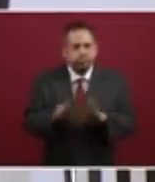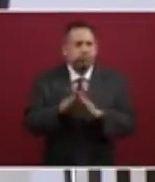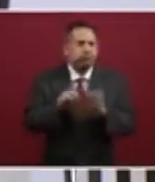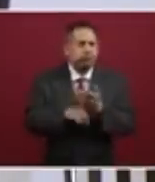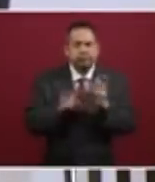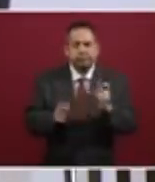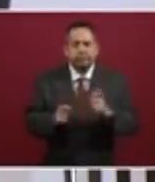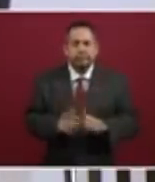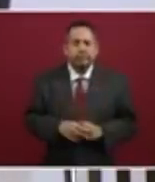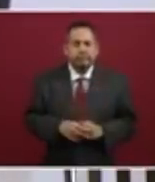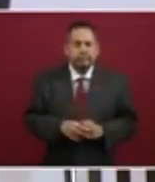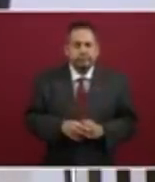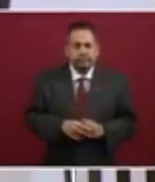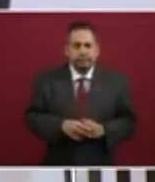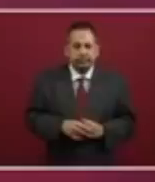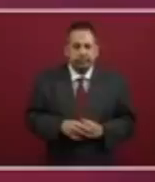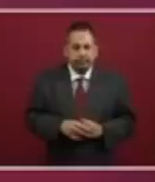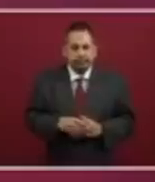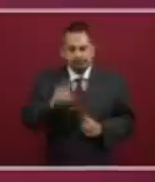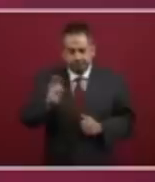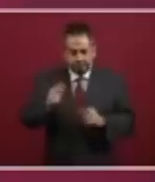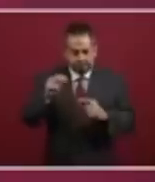tiene que ver